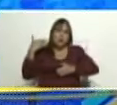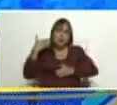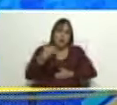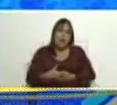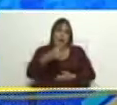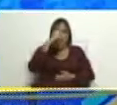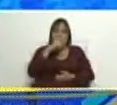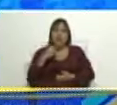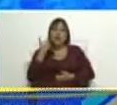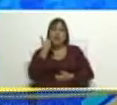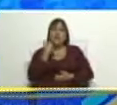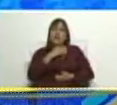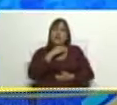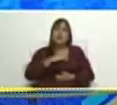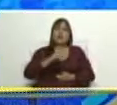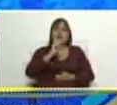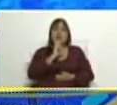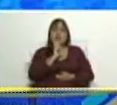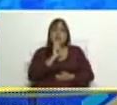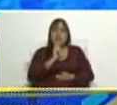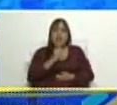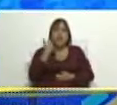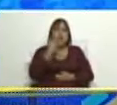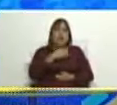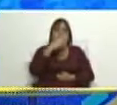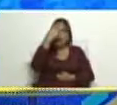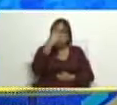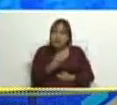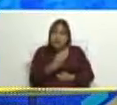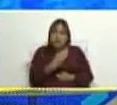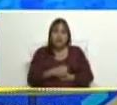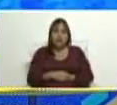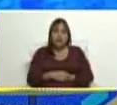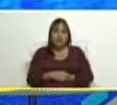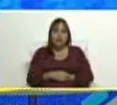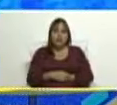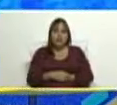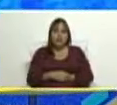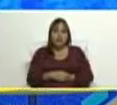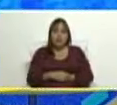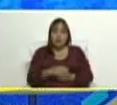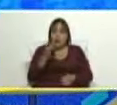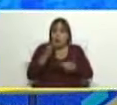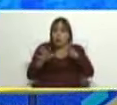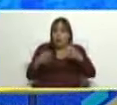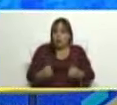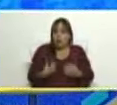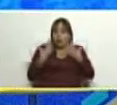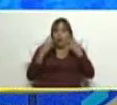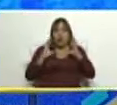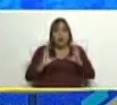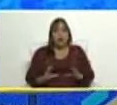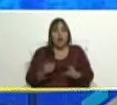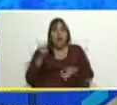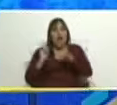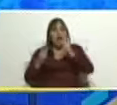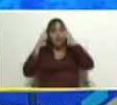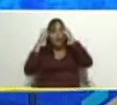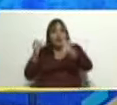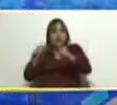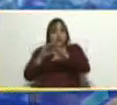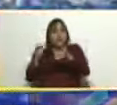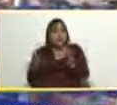muy dura, muy penosa, que de pronto le apareció. Y como dijeran expertos en el